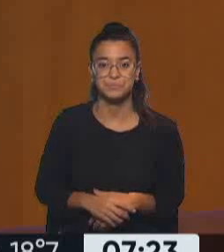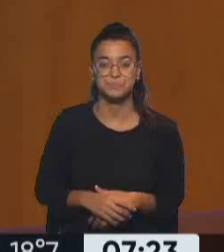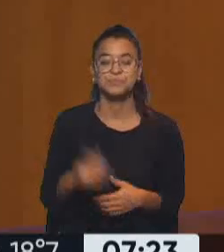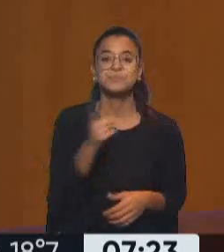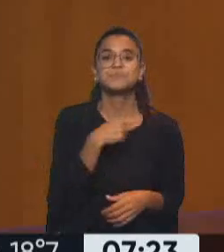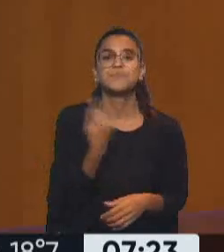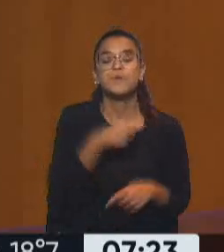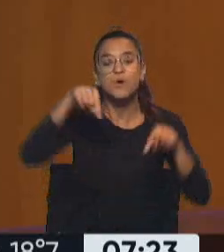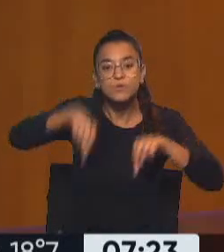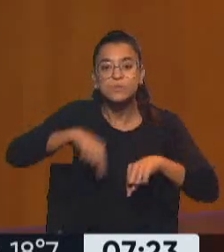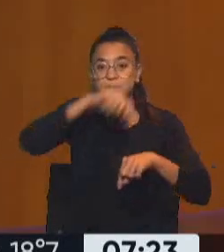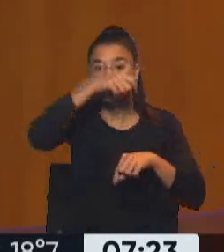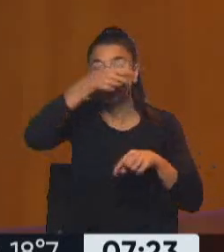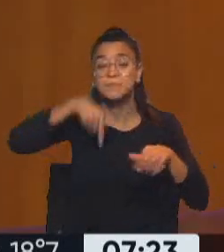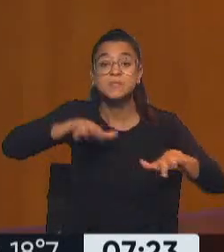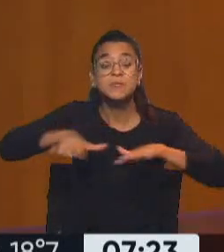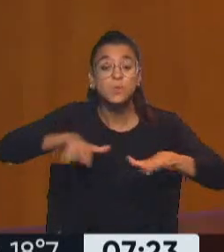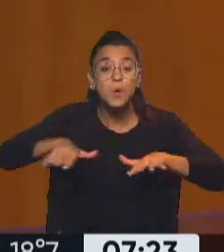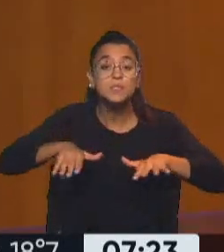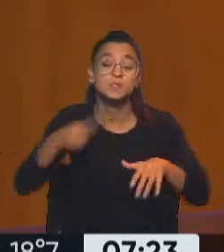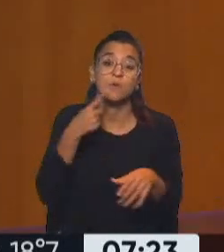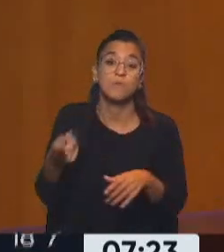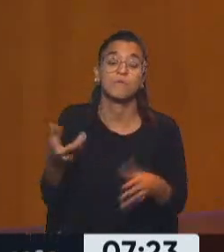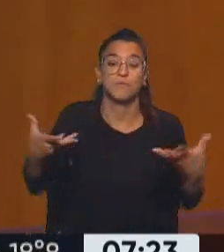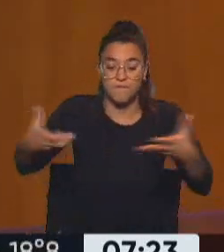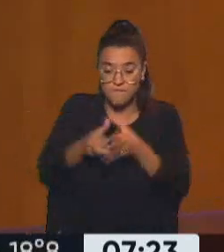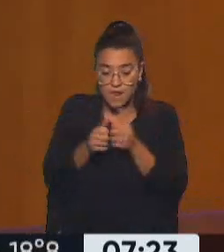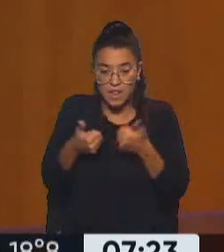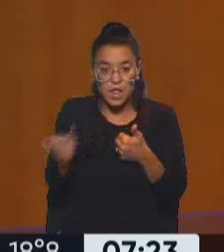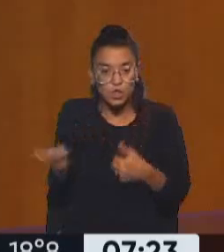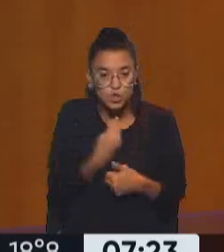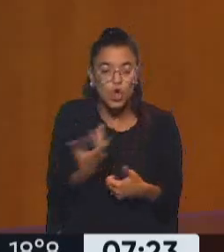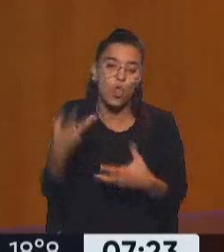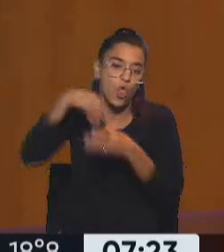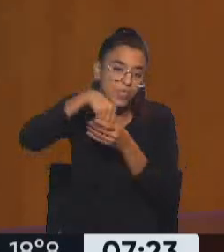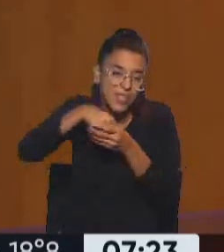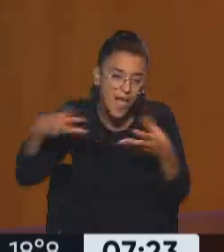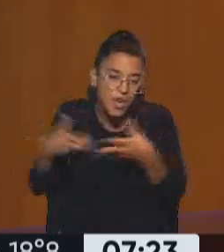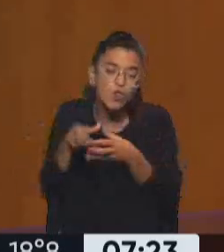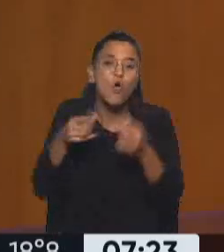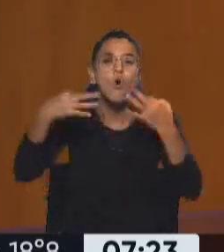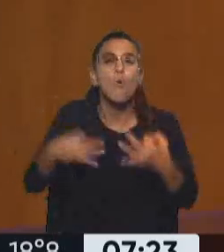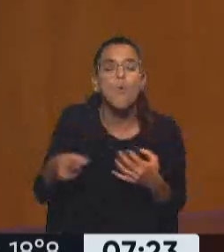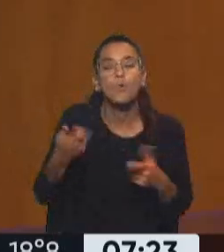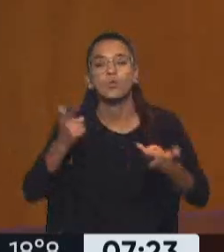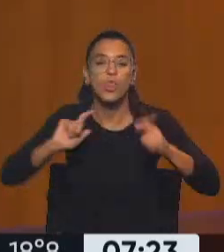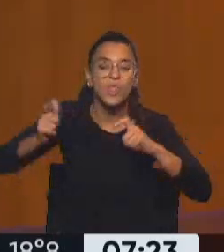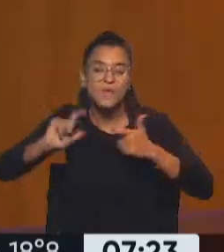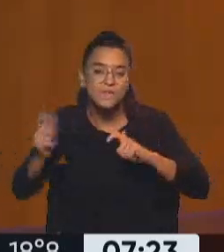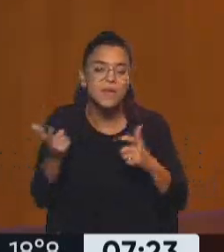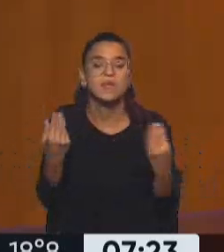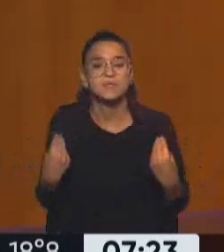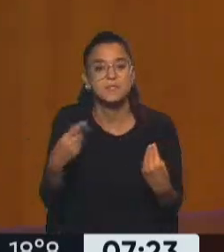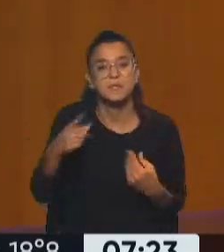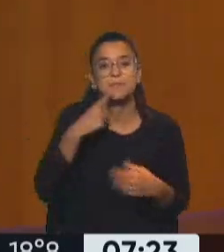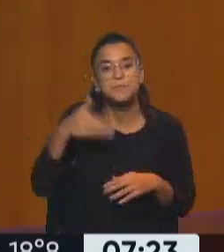Nos ocupamos ahora de la situación que enfrenta el Frente de Todos en su seno interno, a partir justamente de las diferencias que se